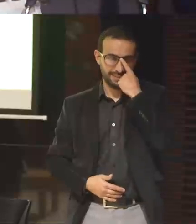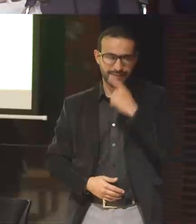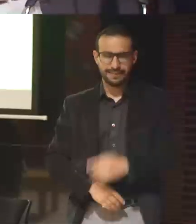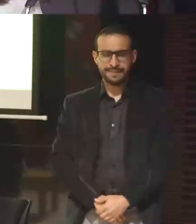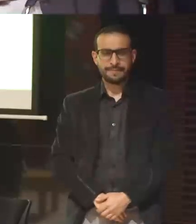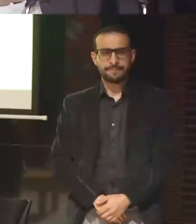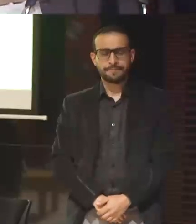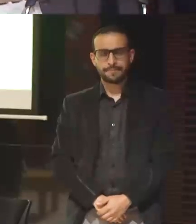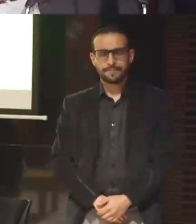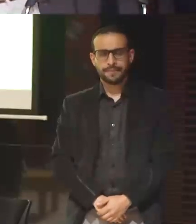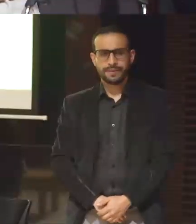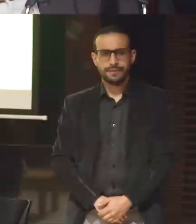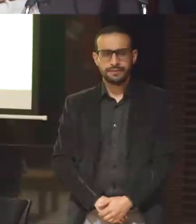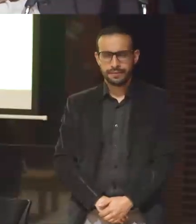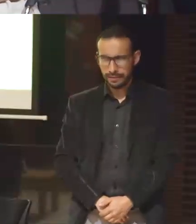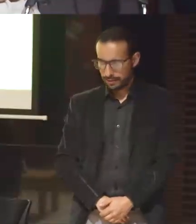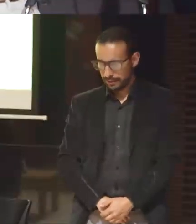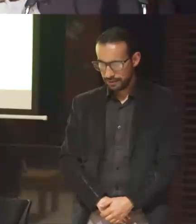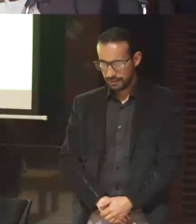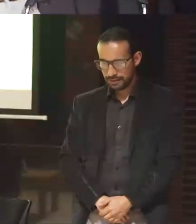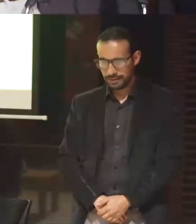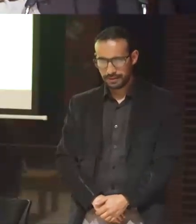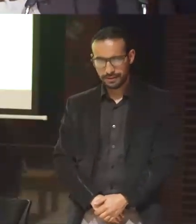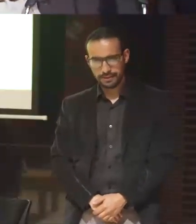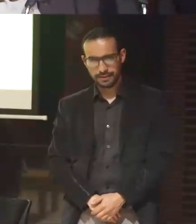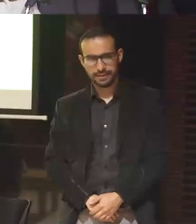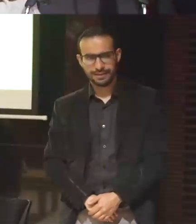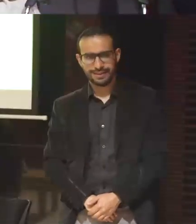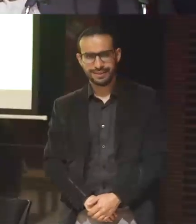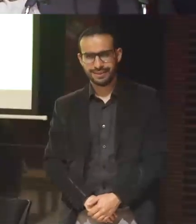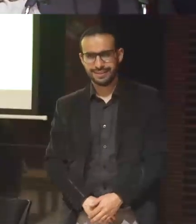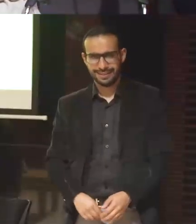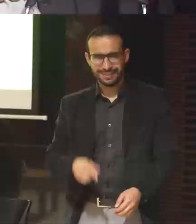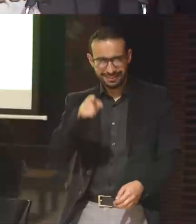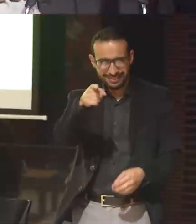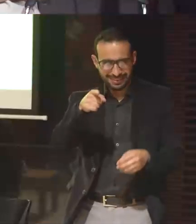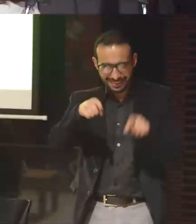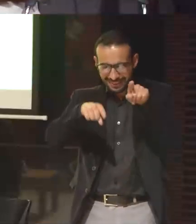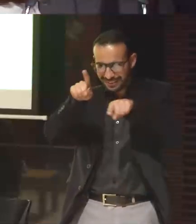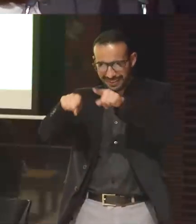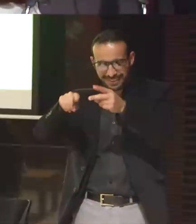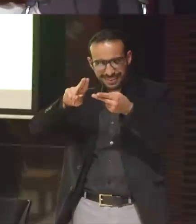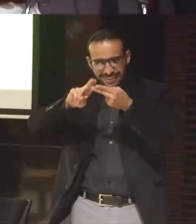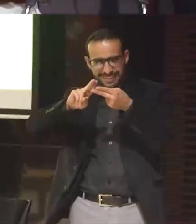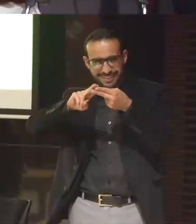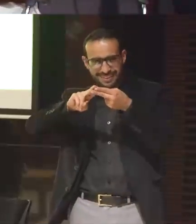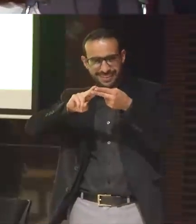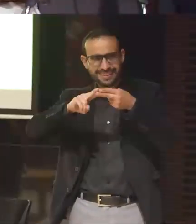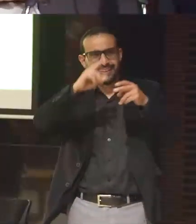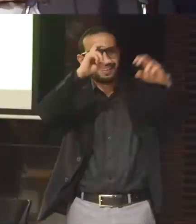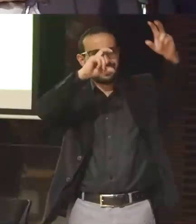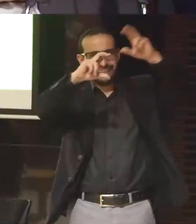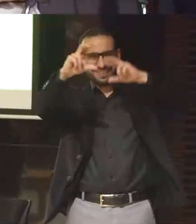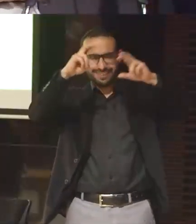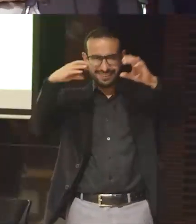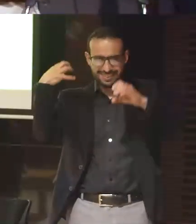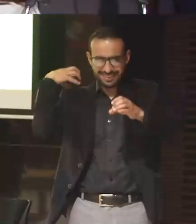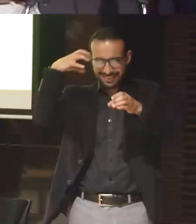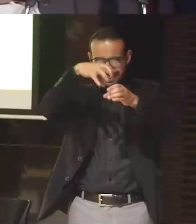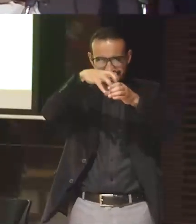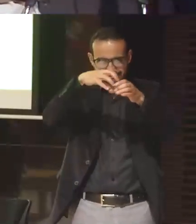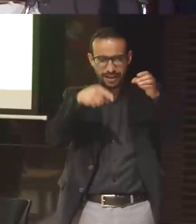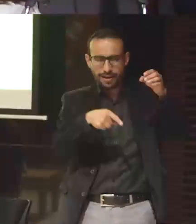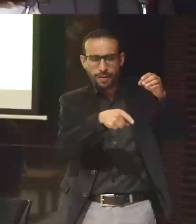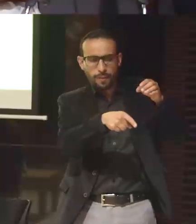Nosotros tenemos un ejemplo muy chévere que no sé si conocen en el cable de Ciudad Bolívar, que se llama el Museo de la Ciudad Autoconstruida. Ese es